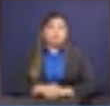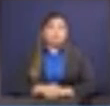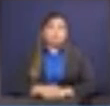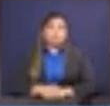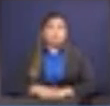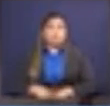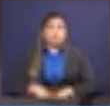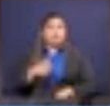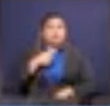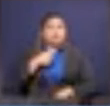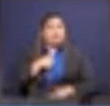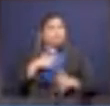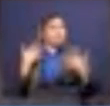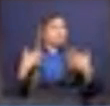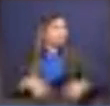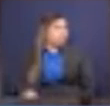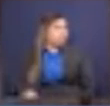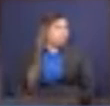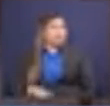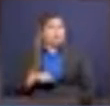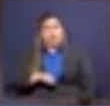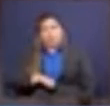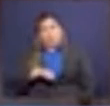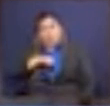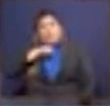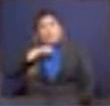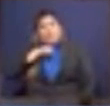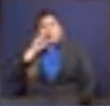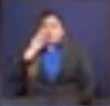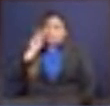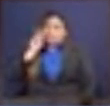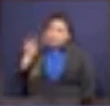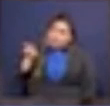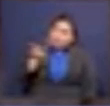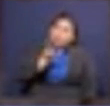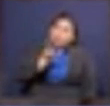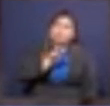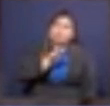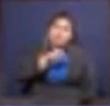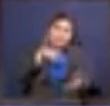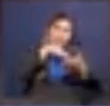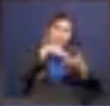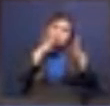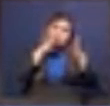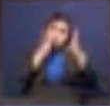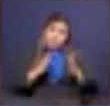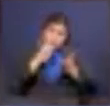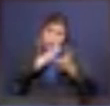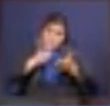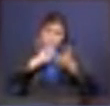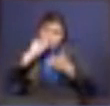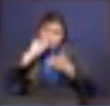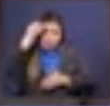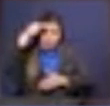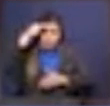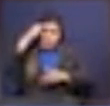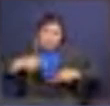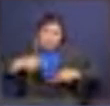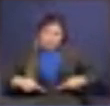¿Cuánto orgullo me inspira ver a estudiantes de escuelas oficiales en zonas